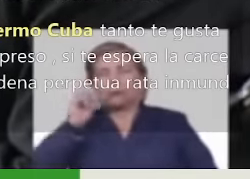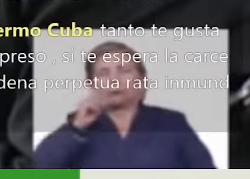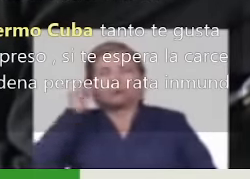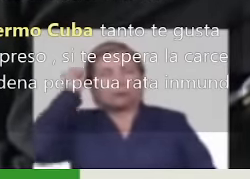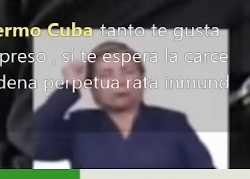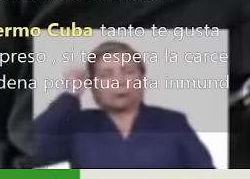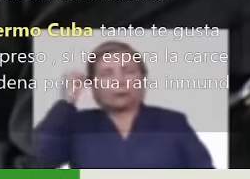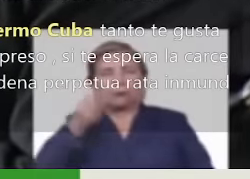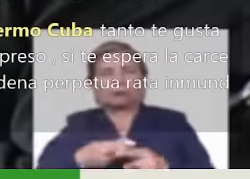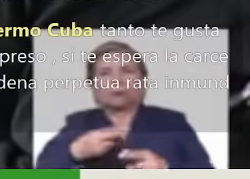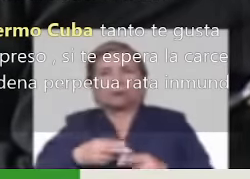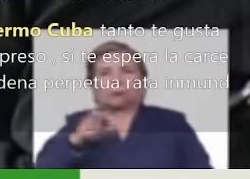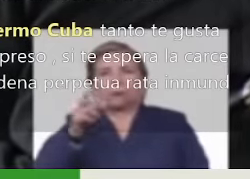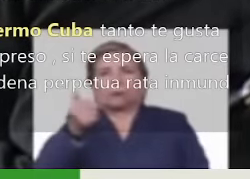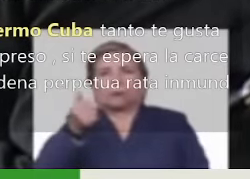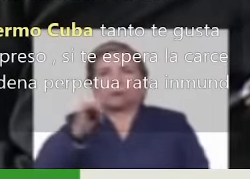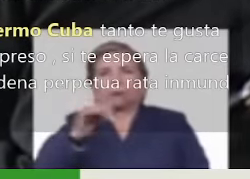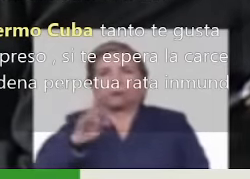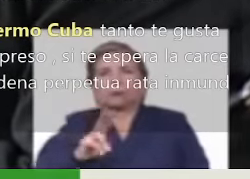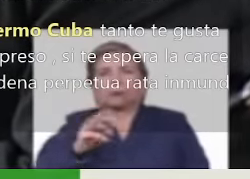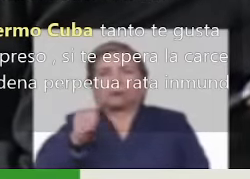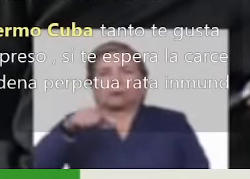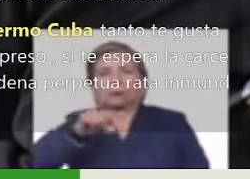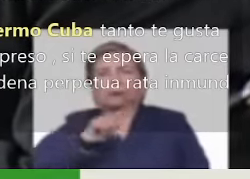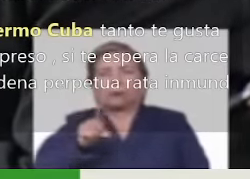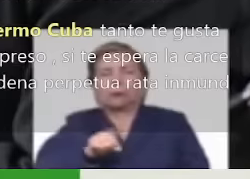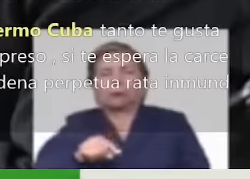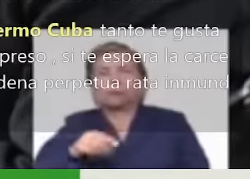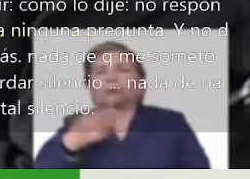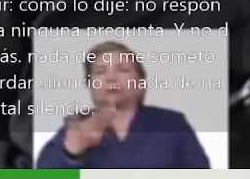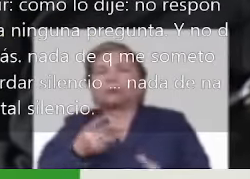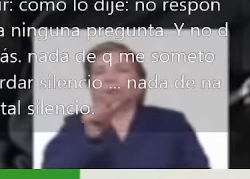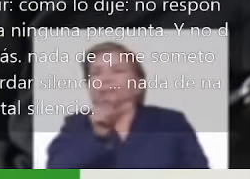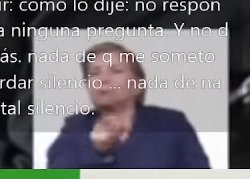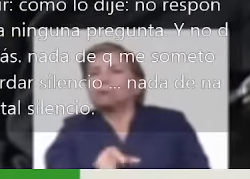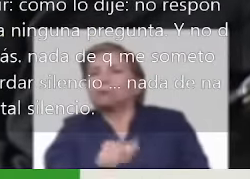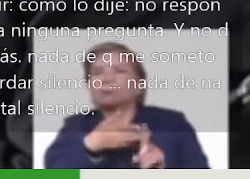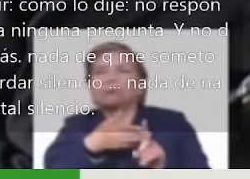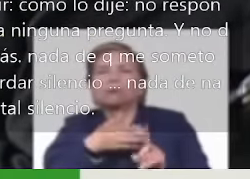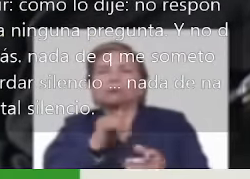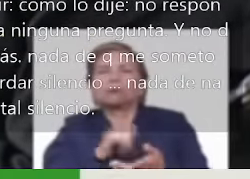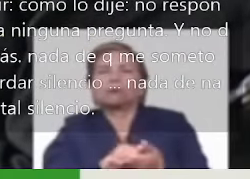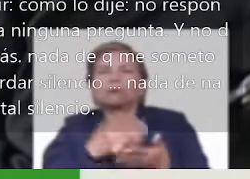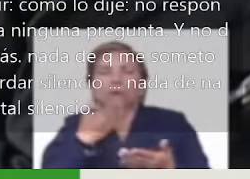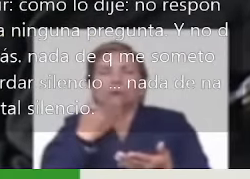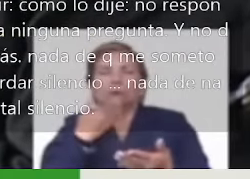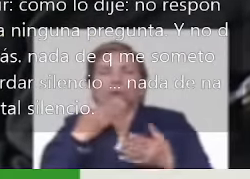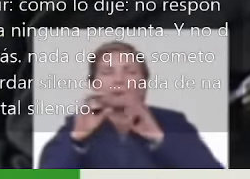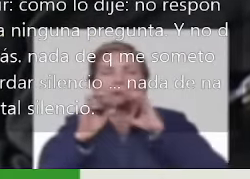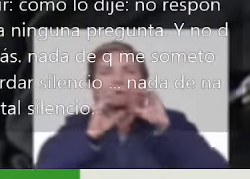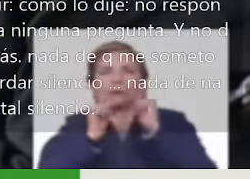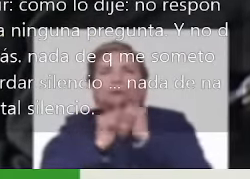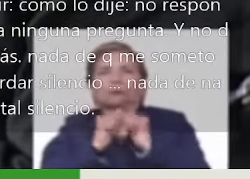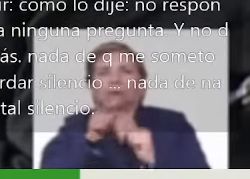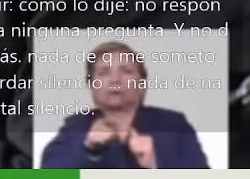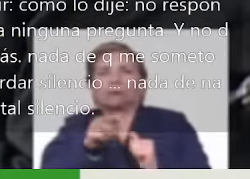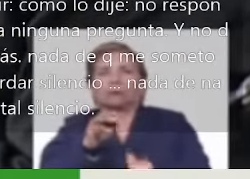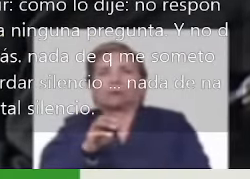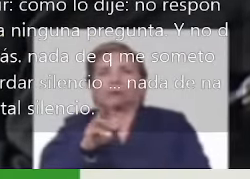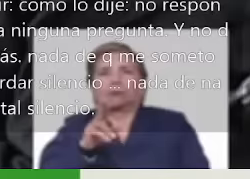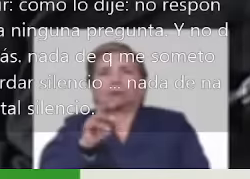sobrino de nombre Lai Vázquez Castillo, persona que diversos medios de comunicación identifican como